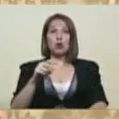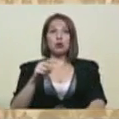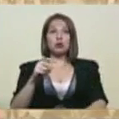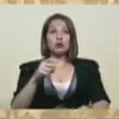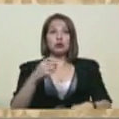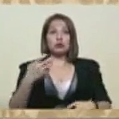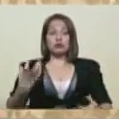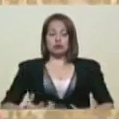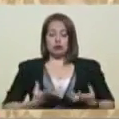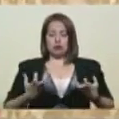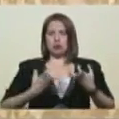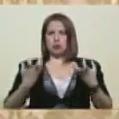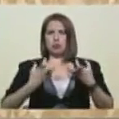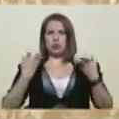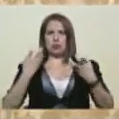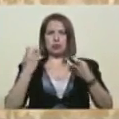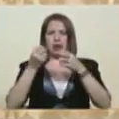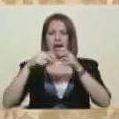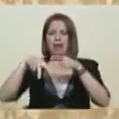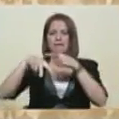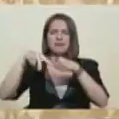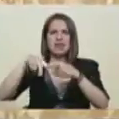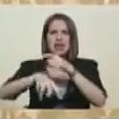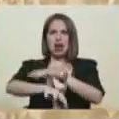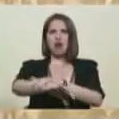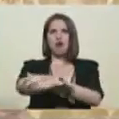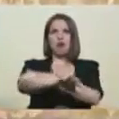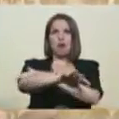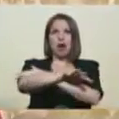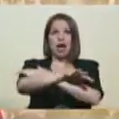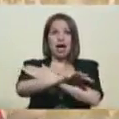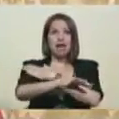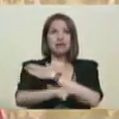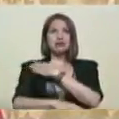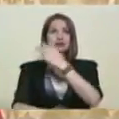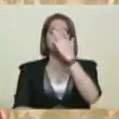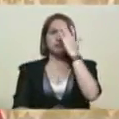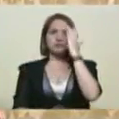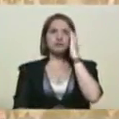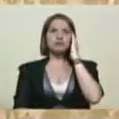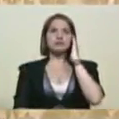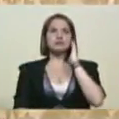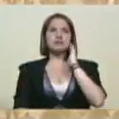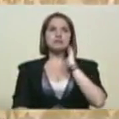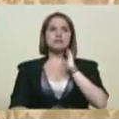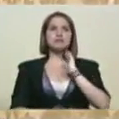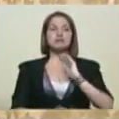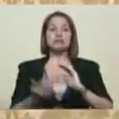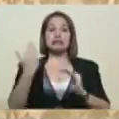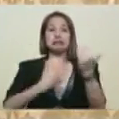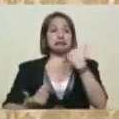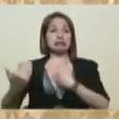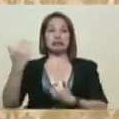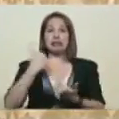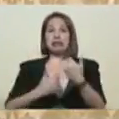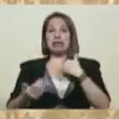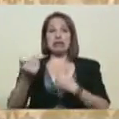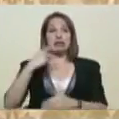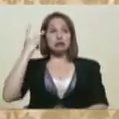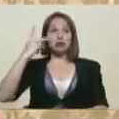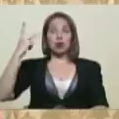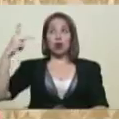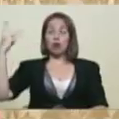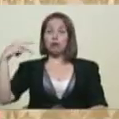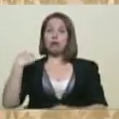consecuencias de eso, tengo la pierna toda marcada, los brazos. Y, o sea, un daño totalmente psicológico para mi